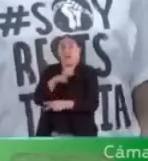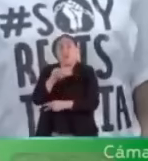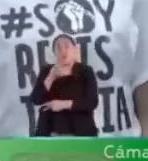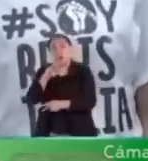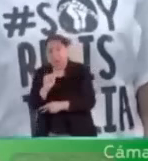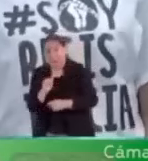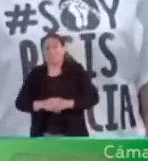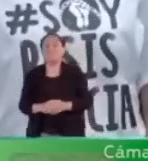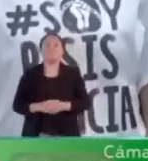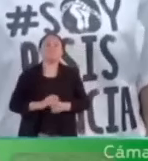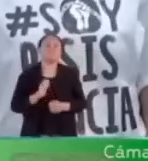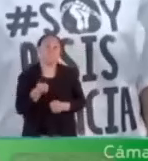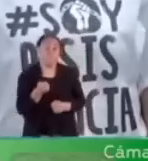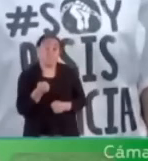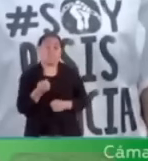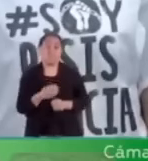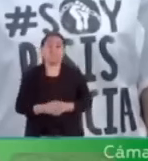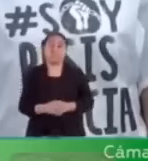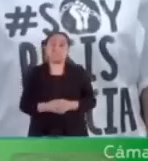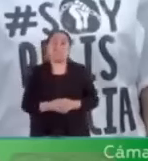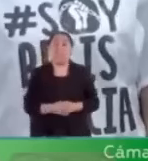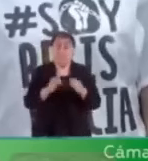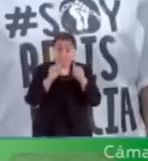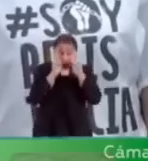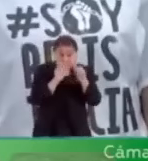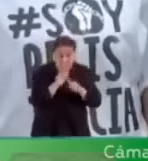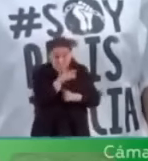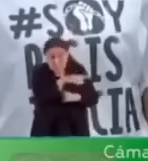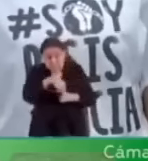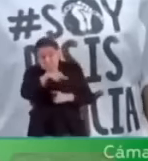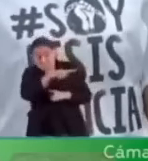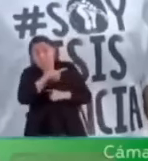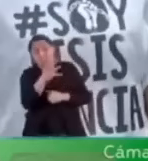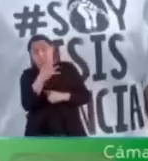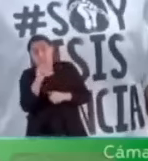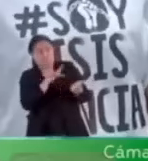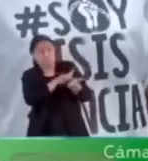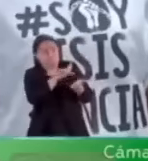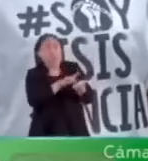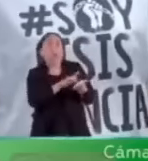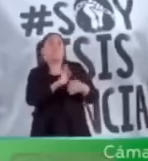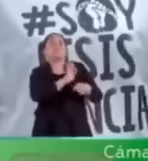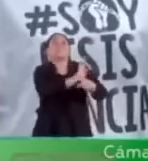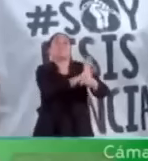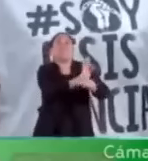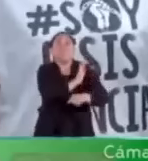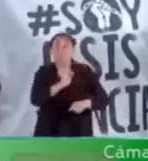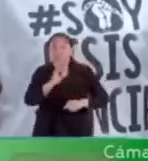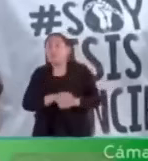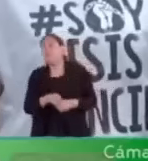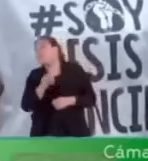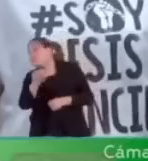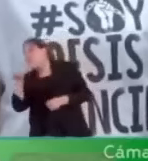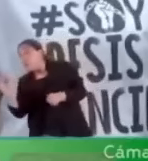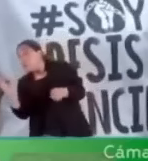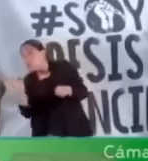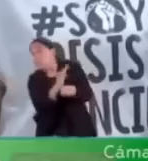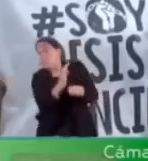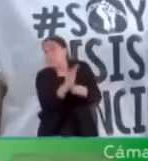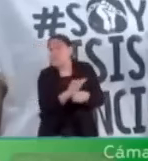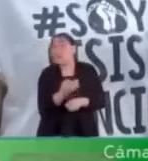En la Constitución decía que Morena, PT Verde, iban a obtener la mayoría. ¿Por qué? Porque